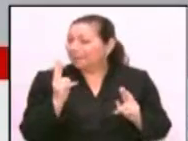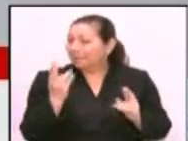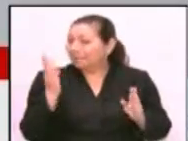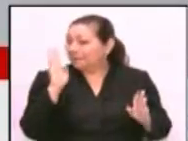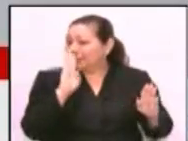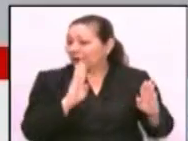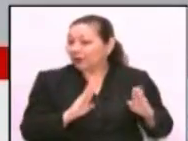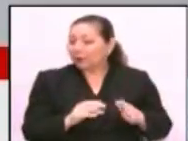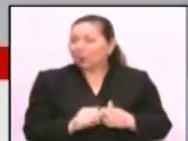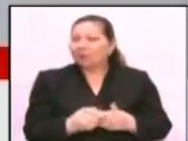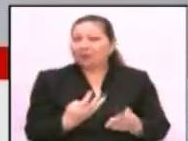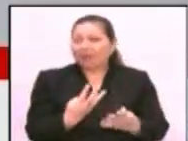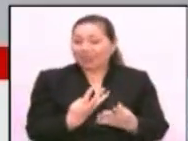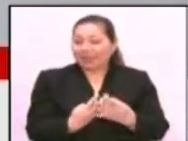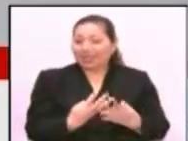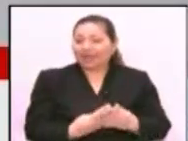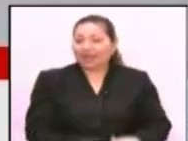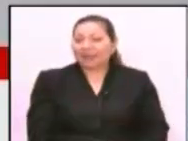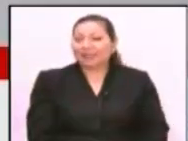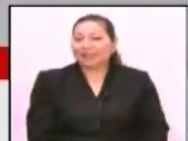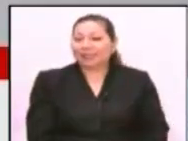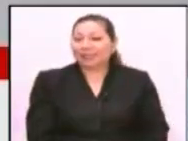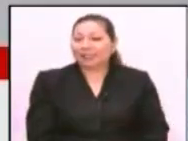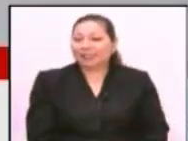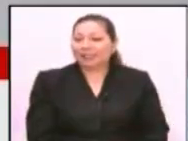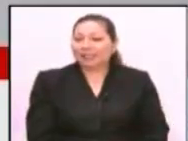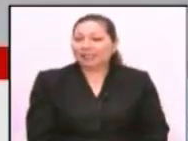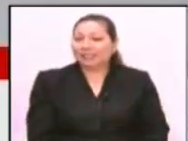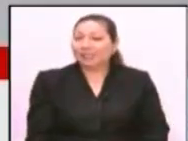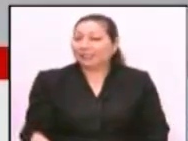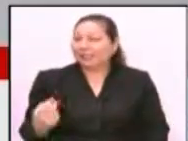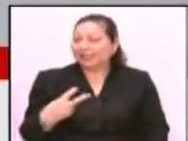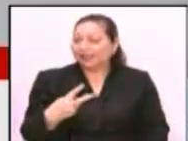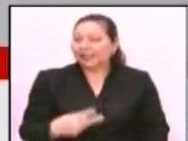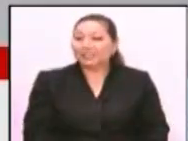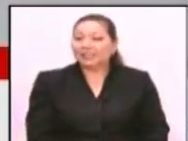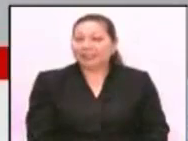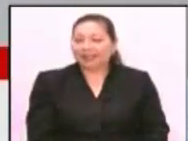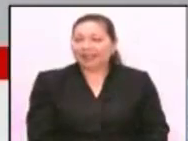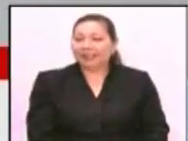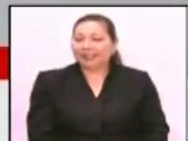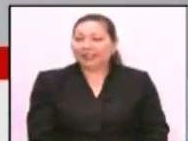precisamente en el caso penitenciario una cosa así. Y la segunda es,